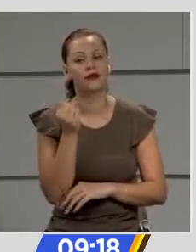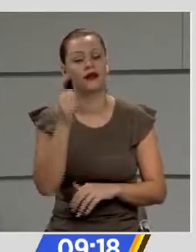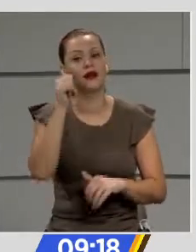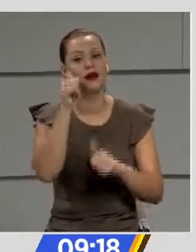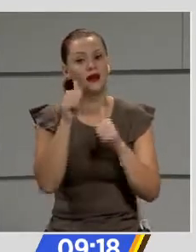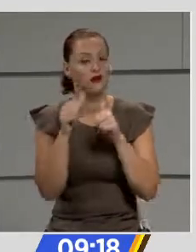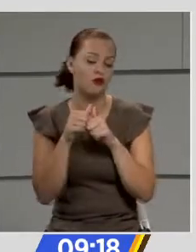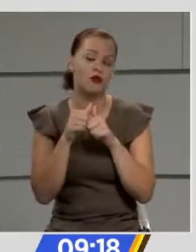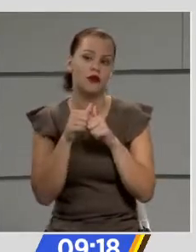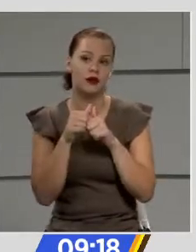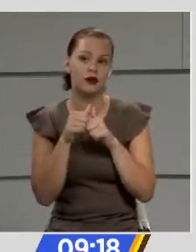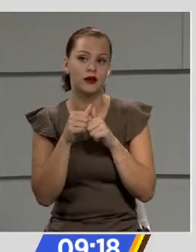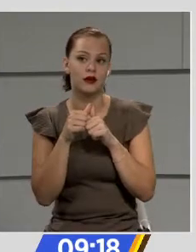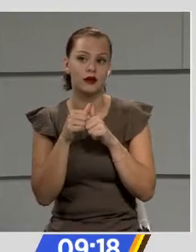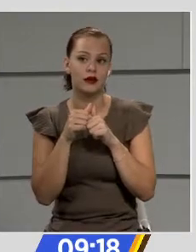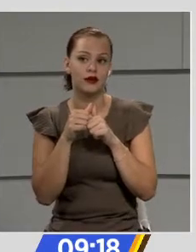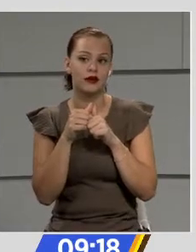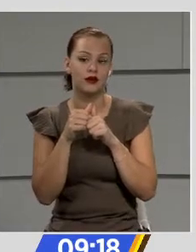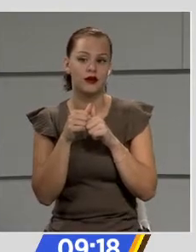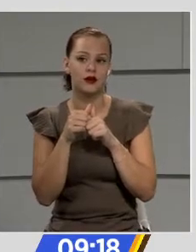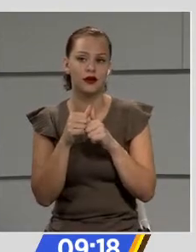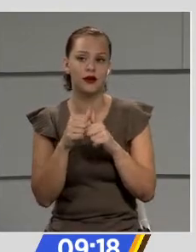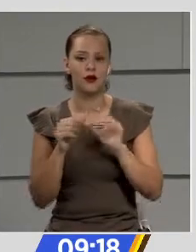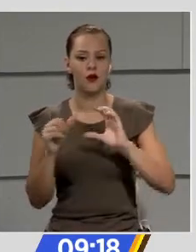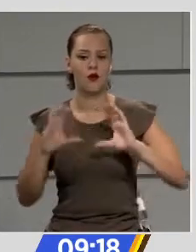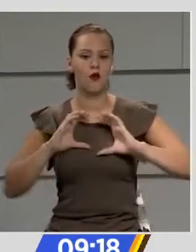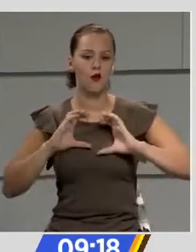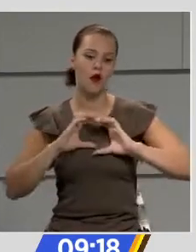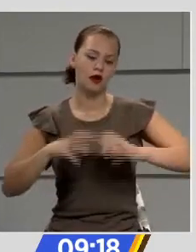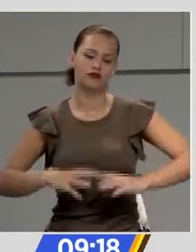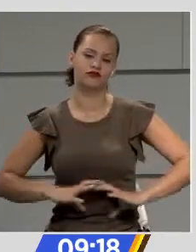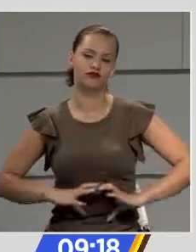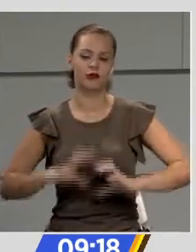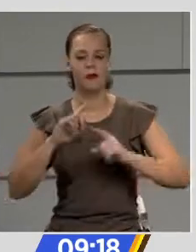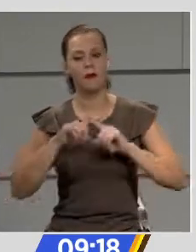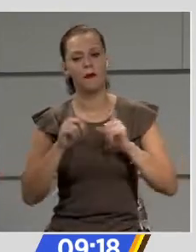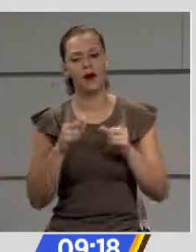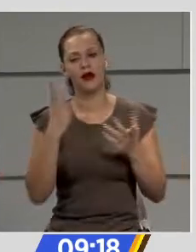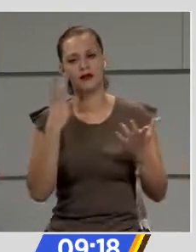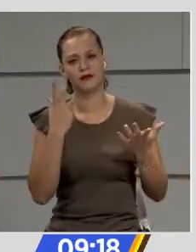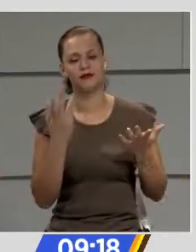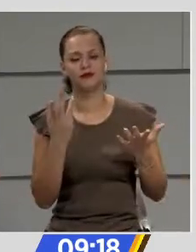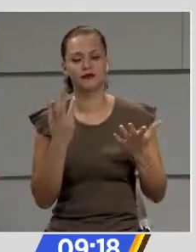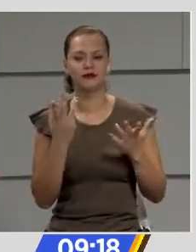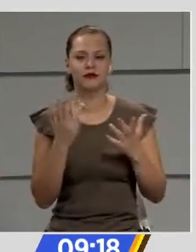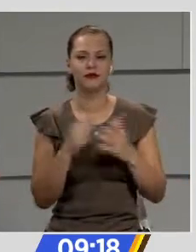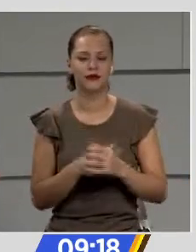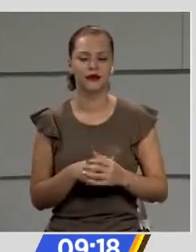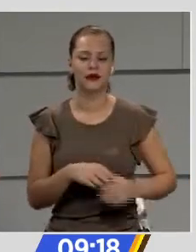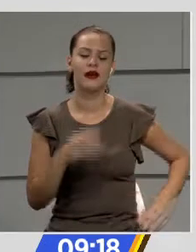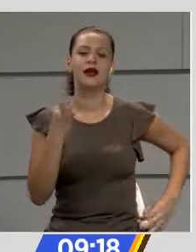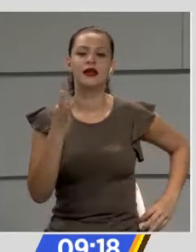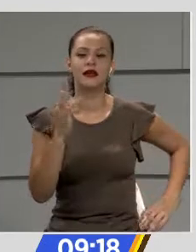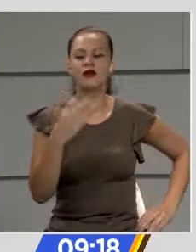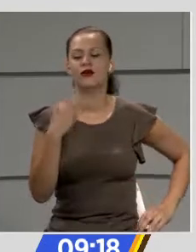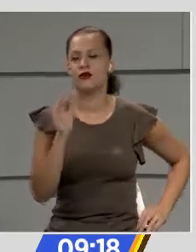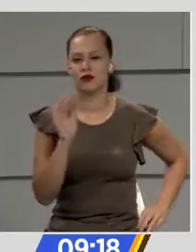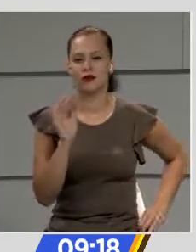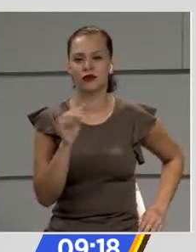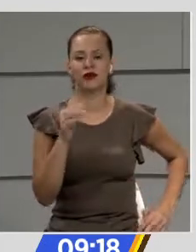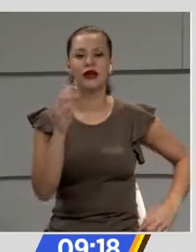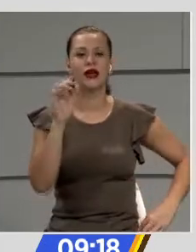puse los pulmones en el estómago. Ah, ok, pero no, estuvo error, bien, pero no el momento problema. De colocar, bueno,